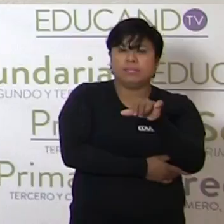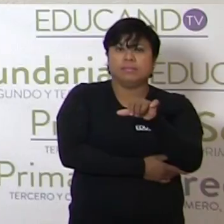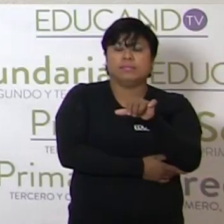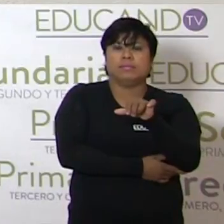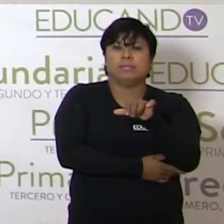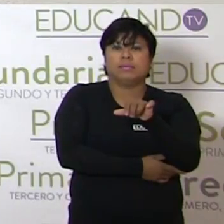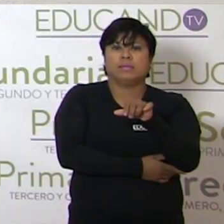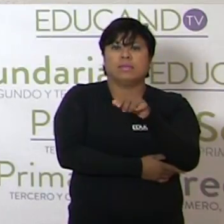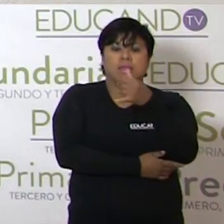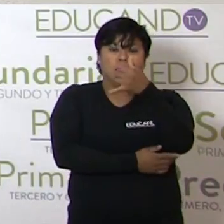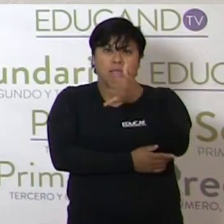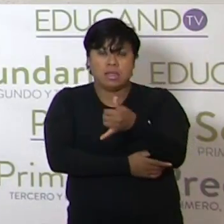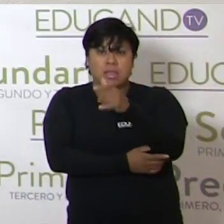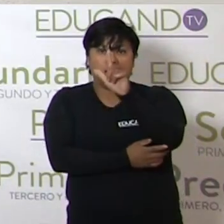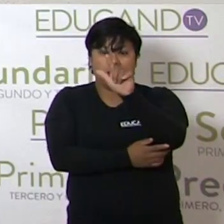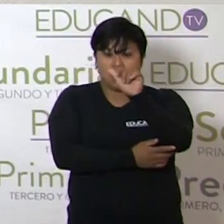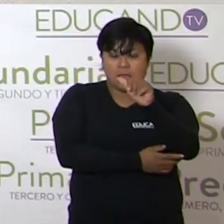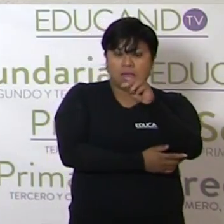y la media